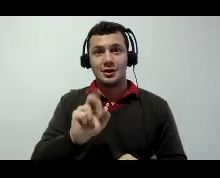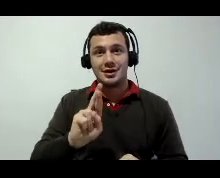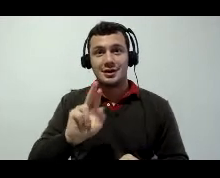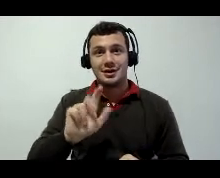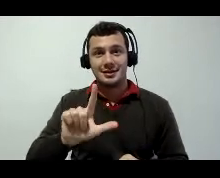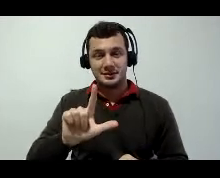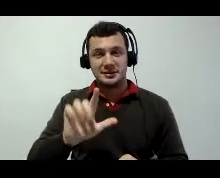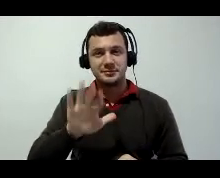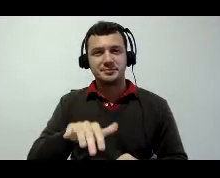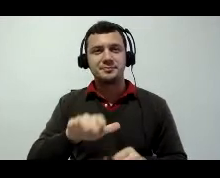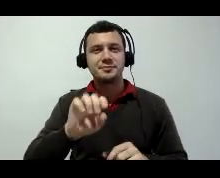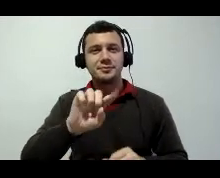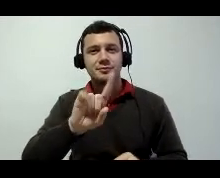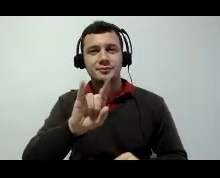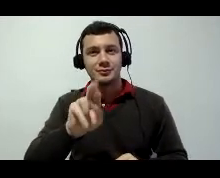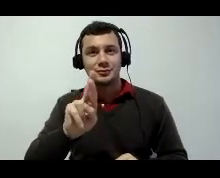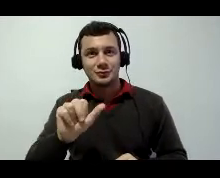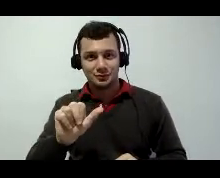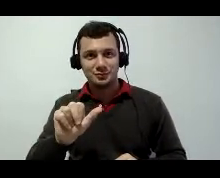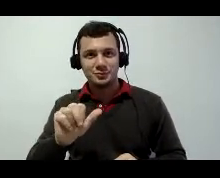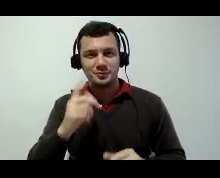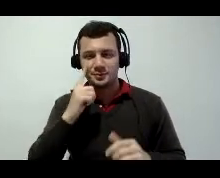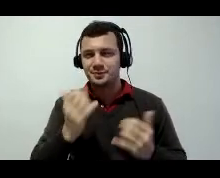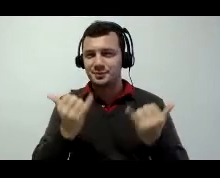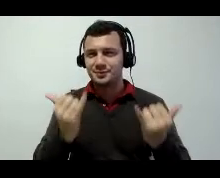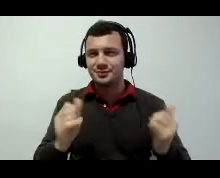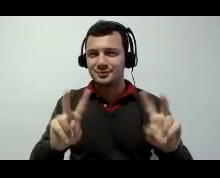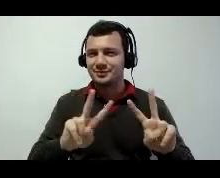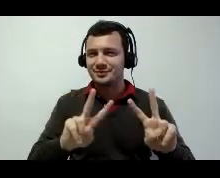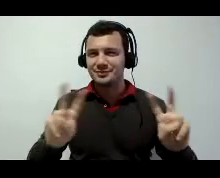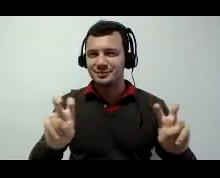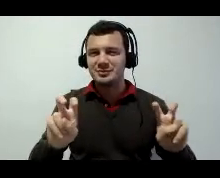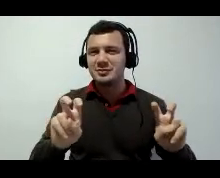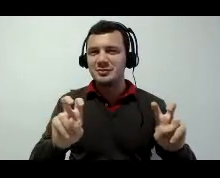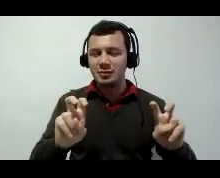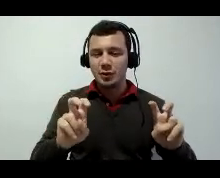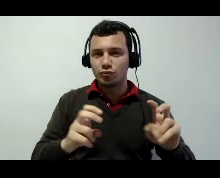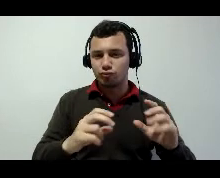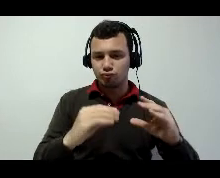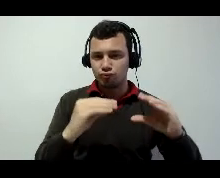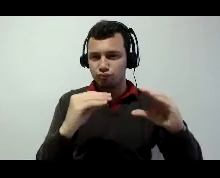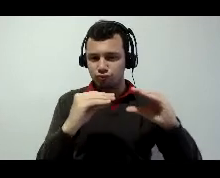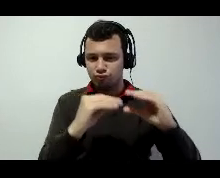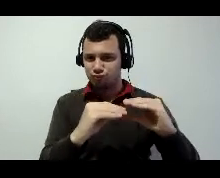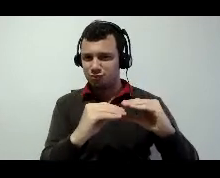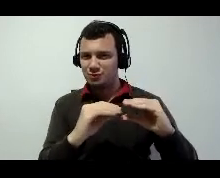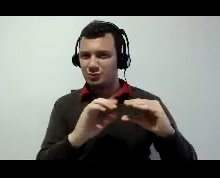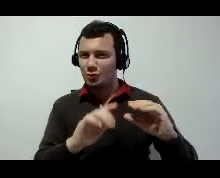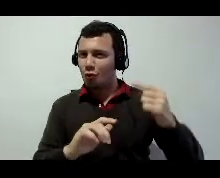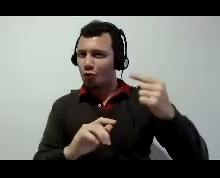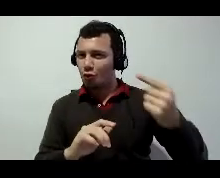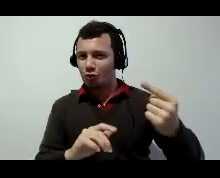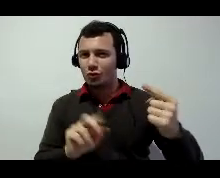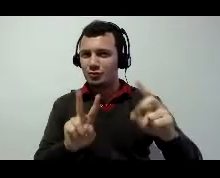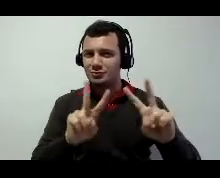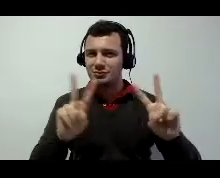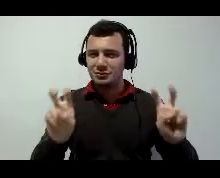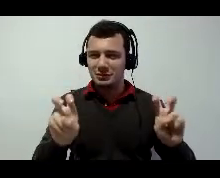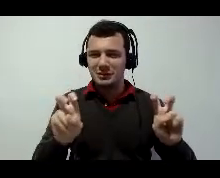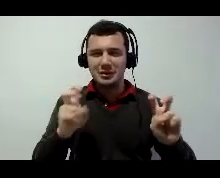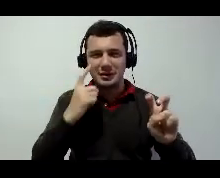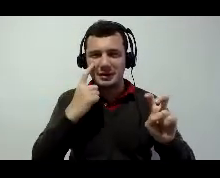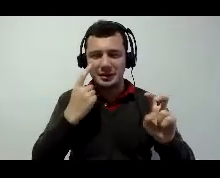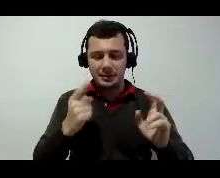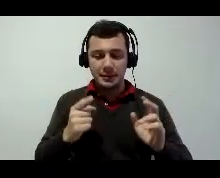1, uso de elementos de protección personal para el sector salud, aspectos administrativos, para el cual